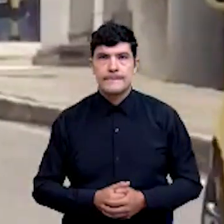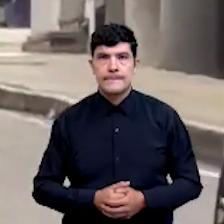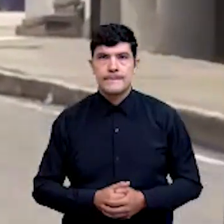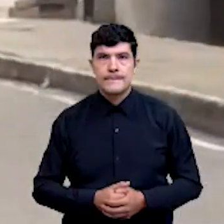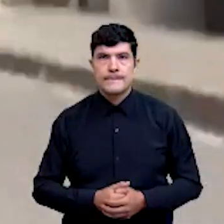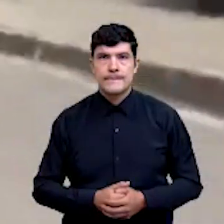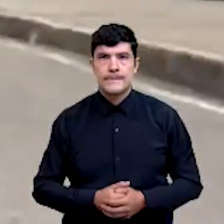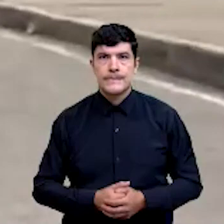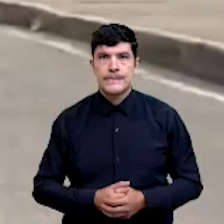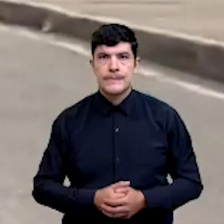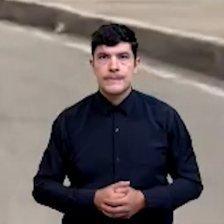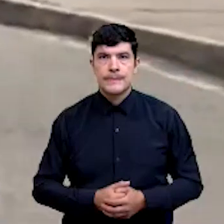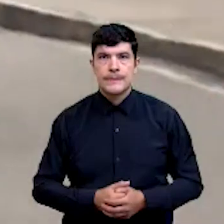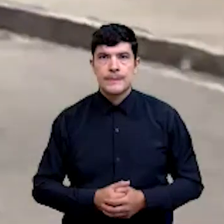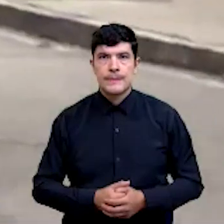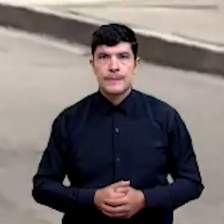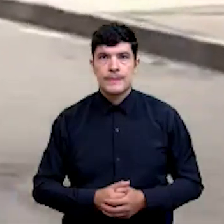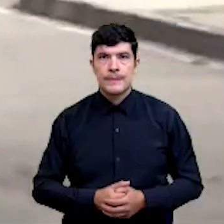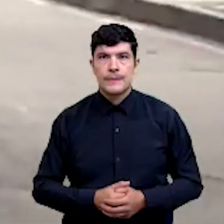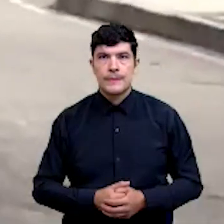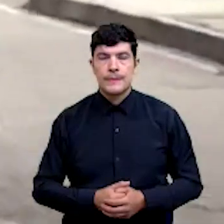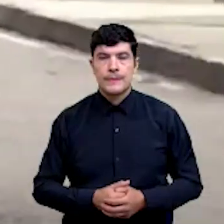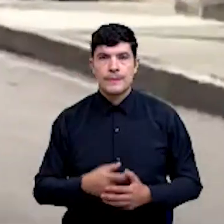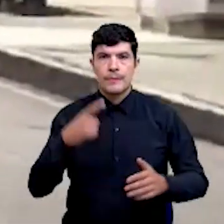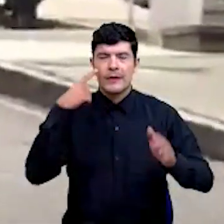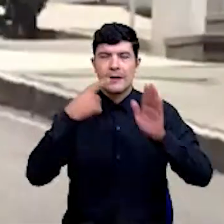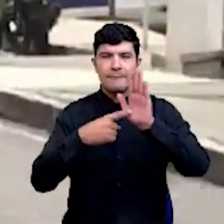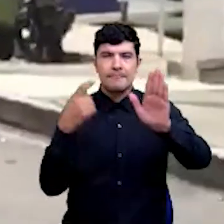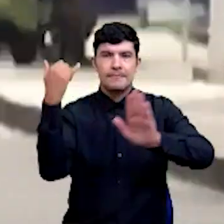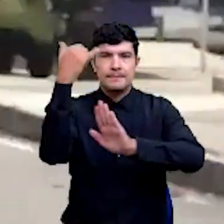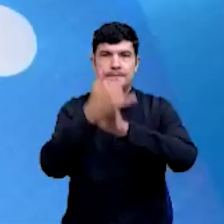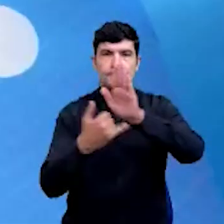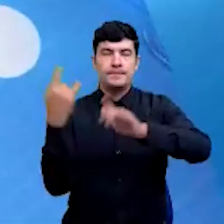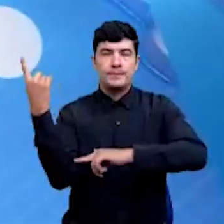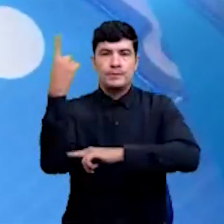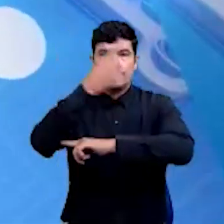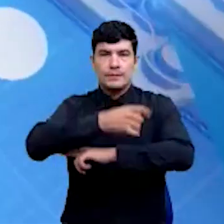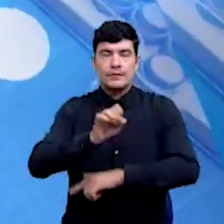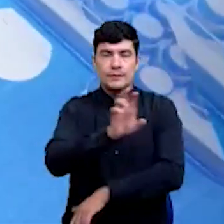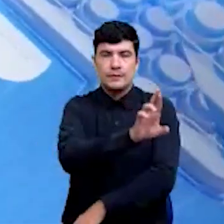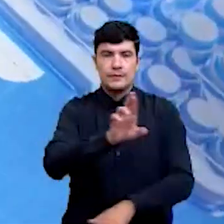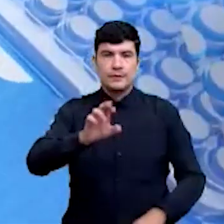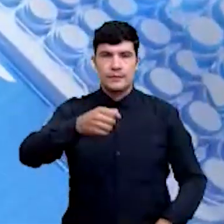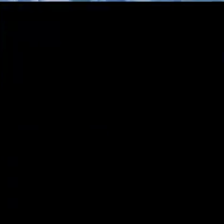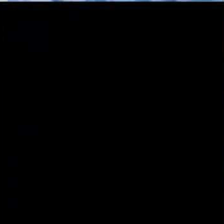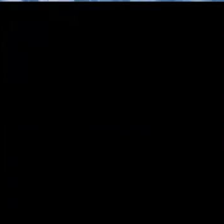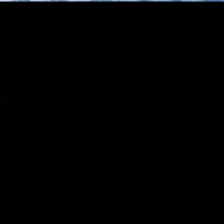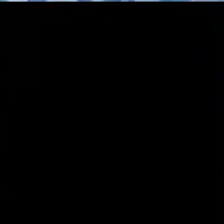Esta es nuestra imagen del día en Oriente Noticias.